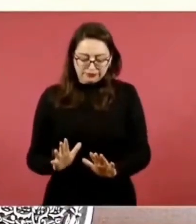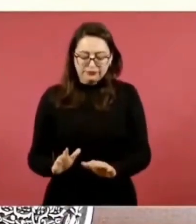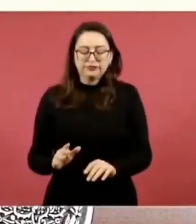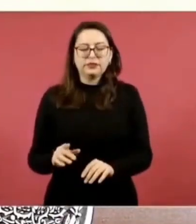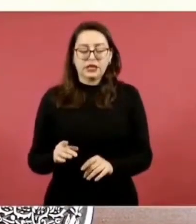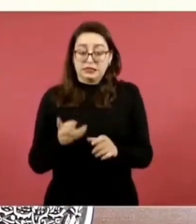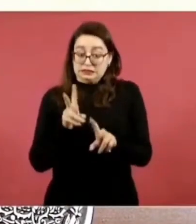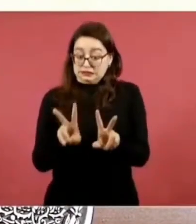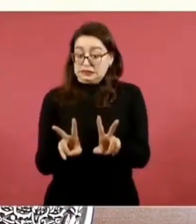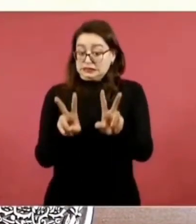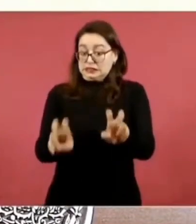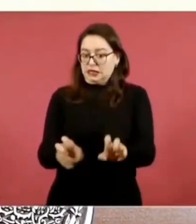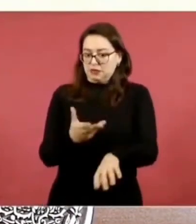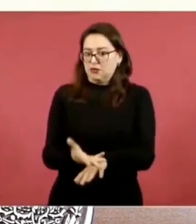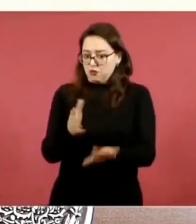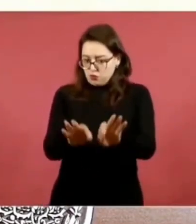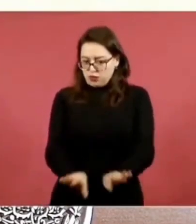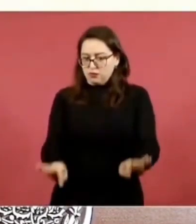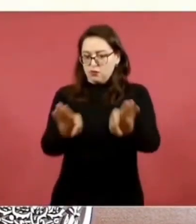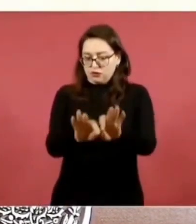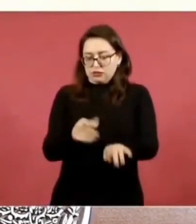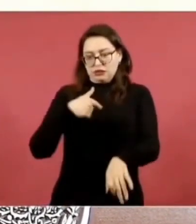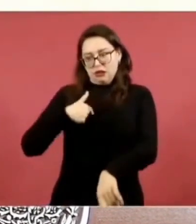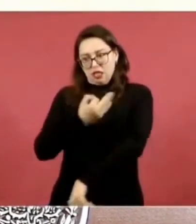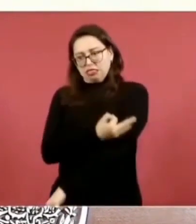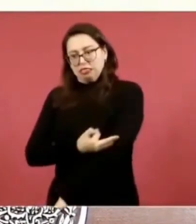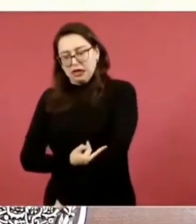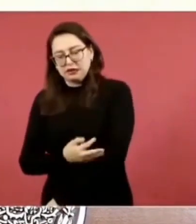va a saber que